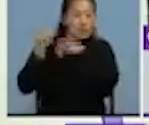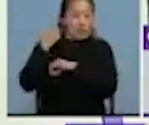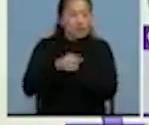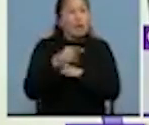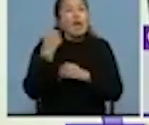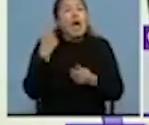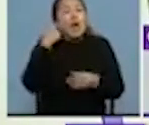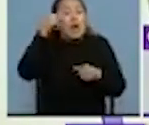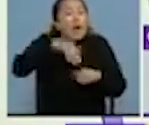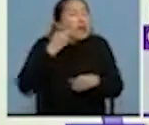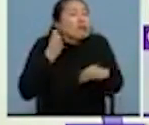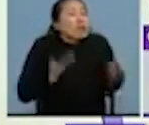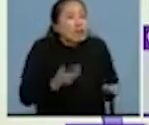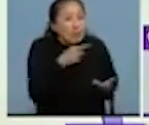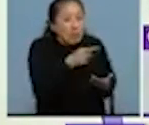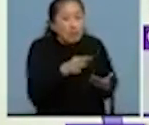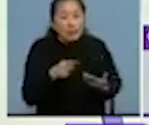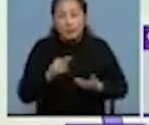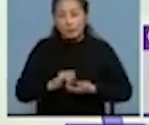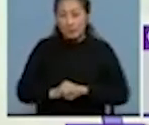te queda por hacer ahora a la tarde, Cristian?